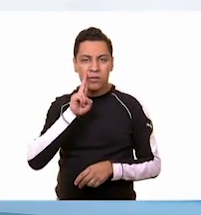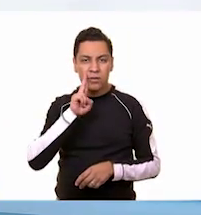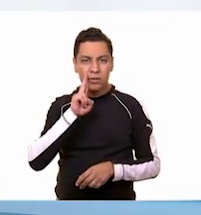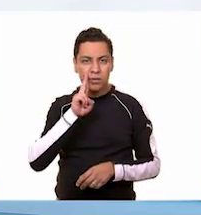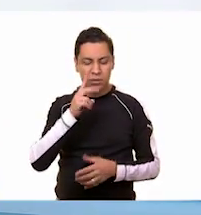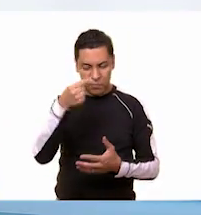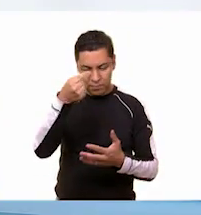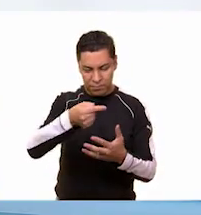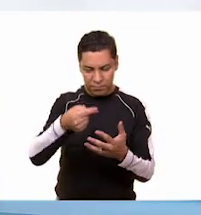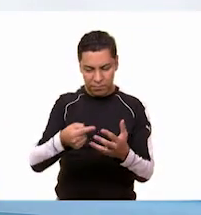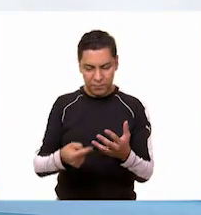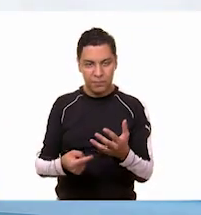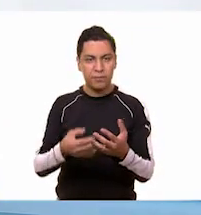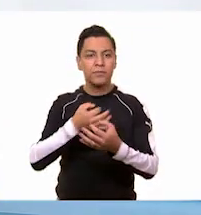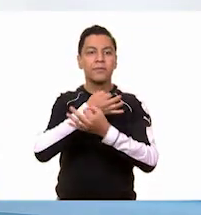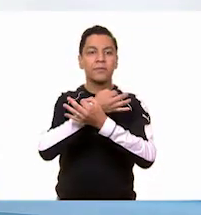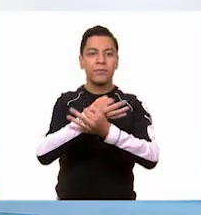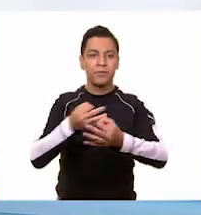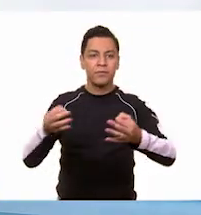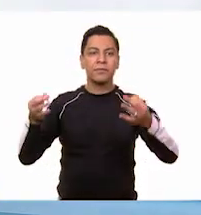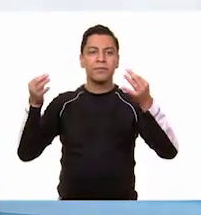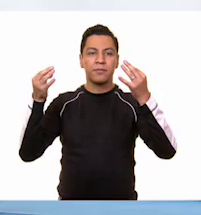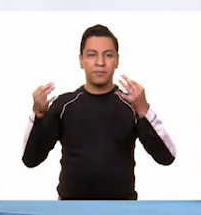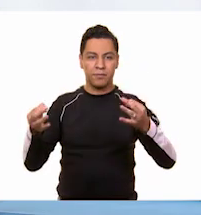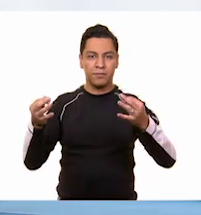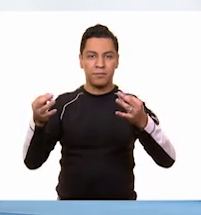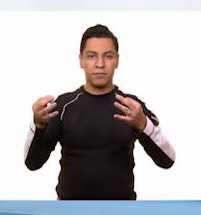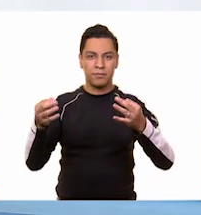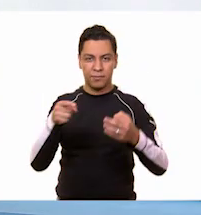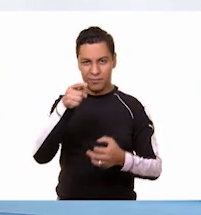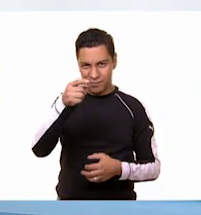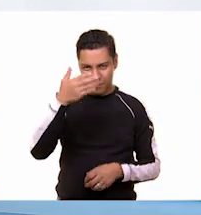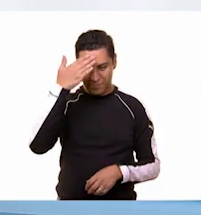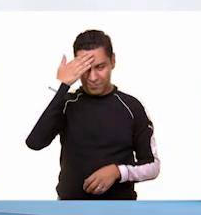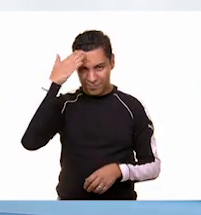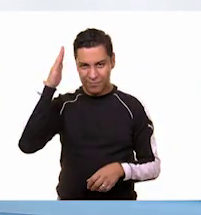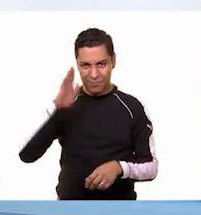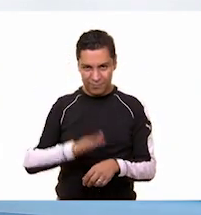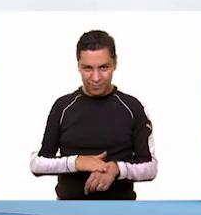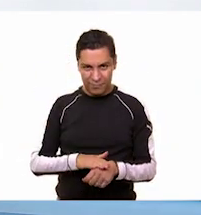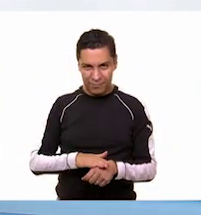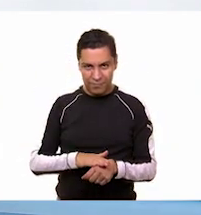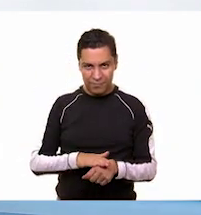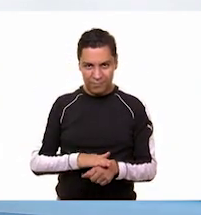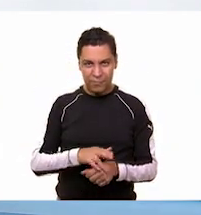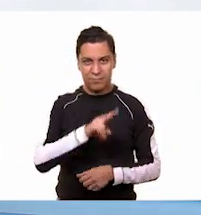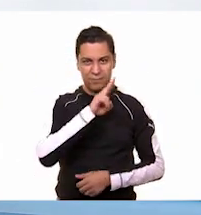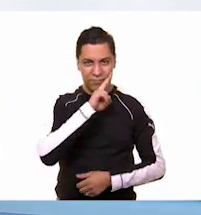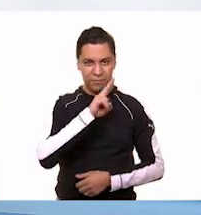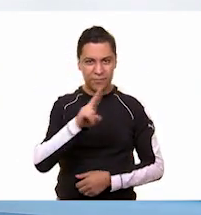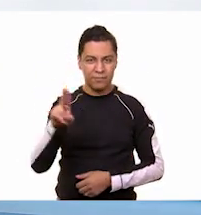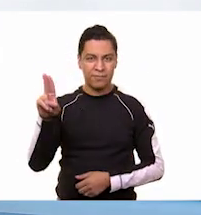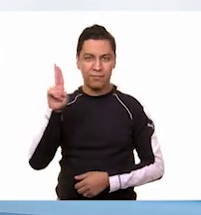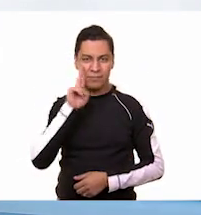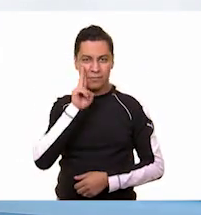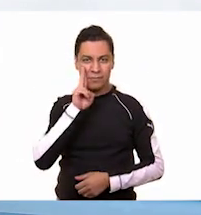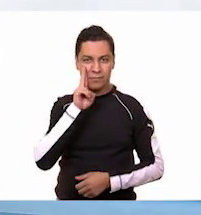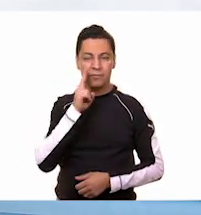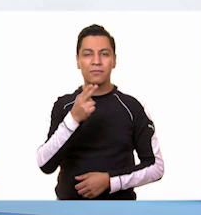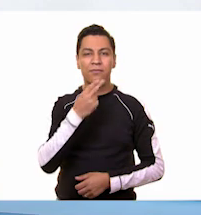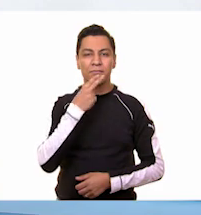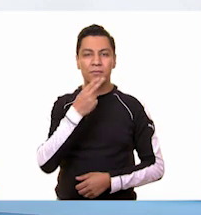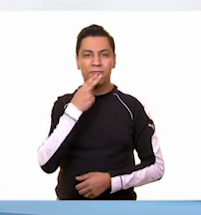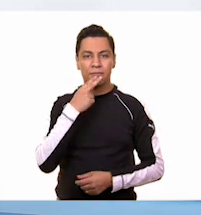Efectivamente, Raulito. Ténganlo presente, niñas y niños. También hay que mencionar que para esta noticia solamente se